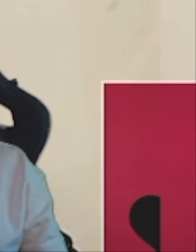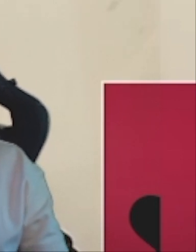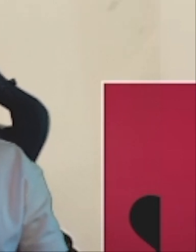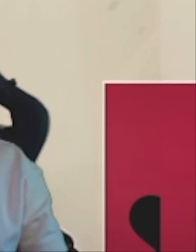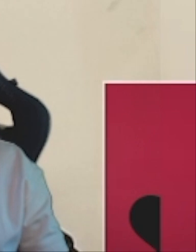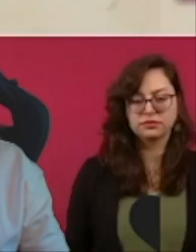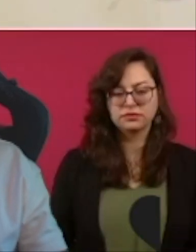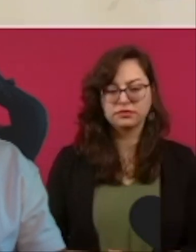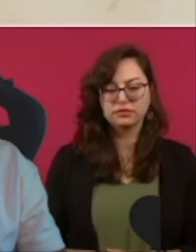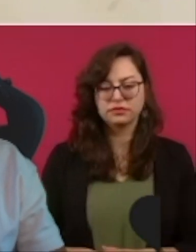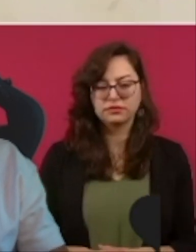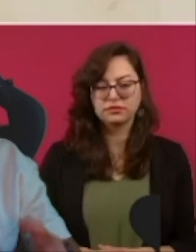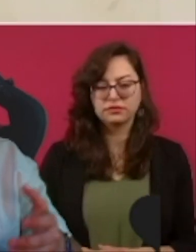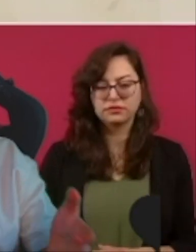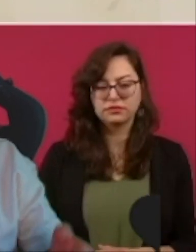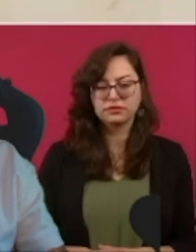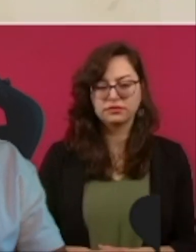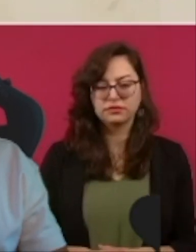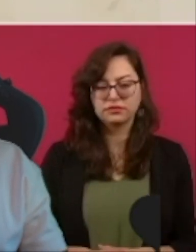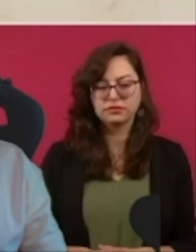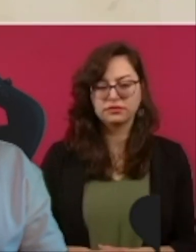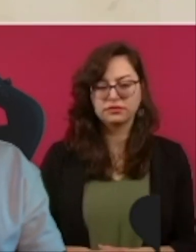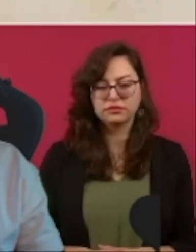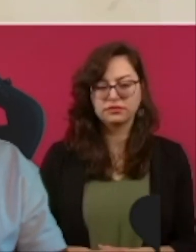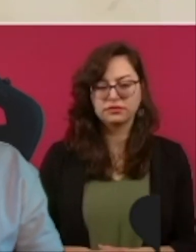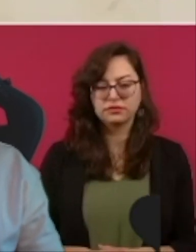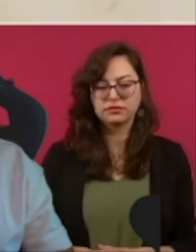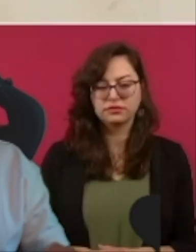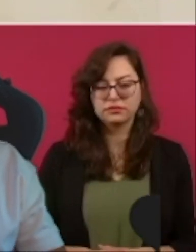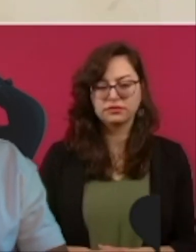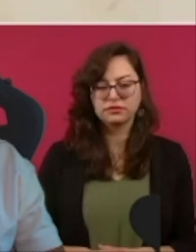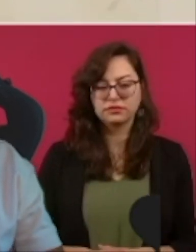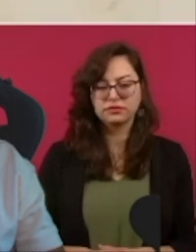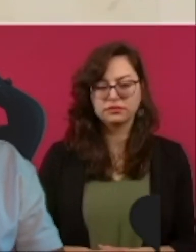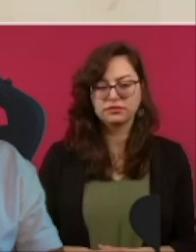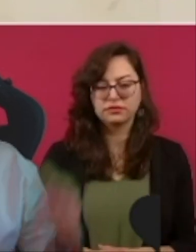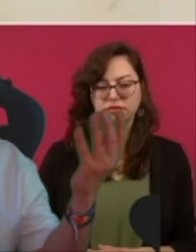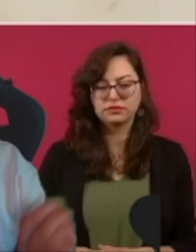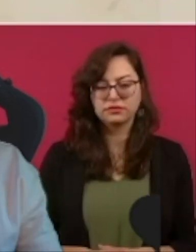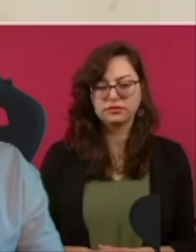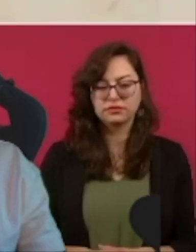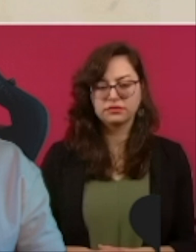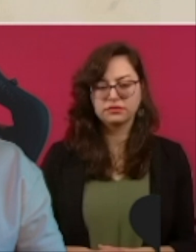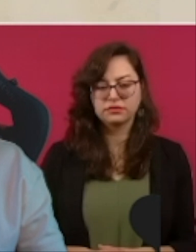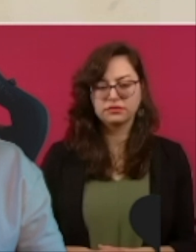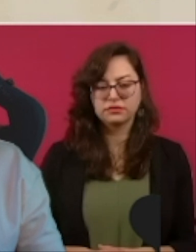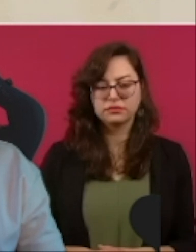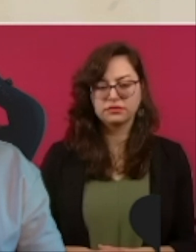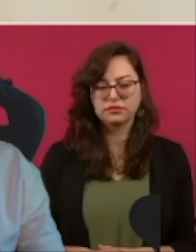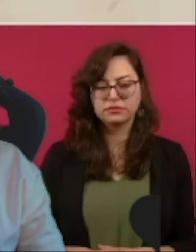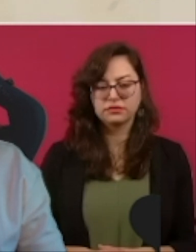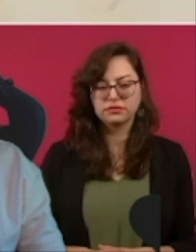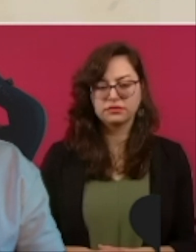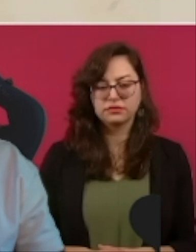su actuar, y más que cuando, como les digo, que se hayan liberado las cuentas de la esposa de García Luna cuando en los Estados Unidos